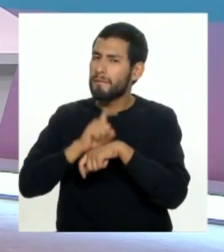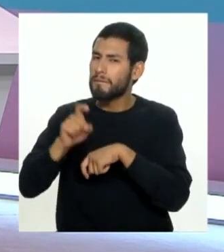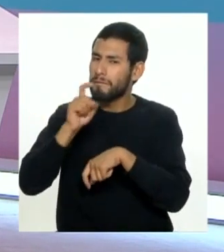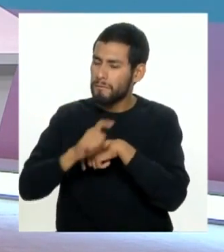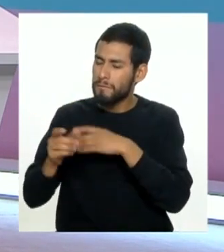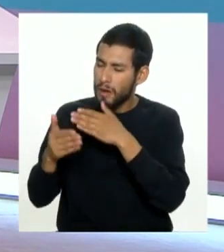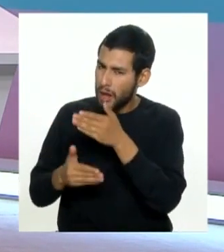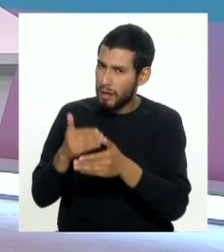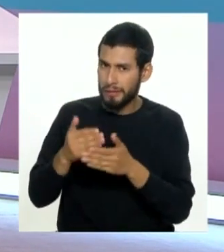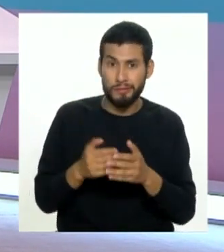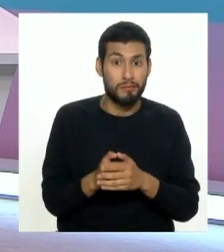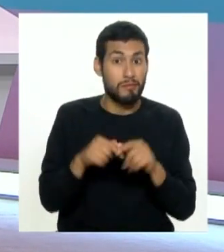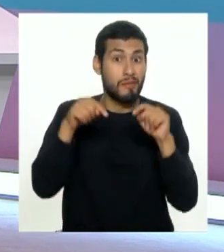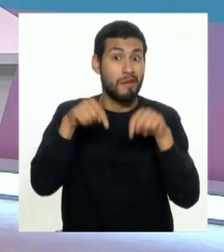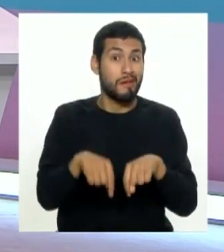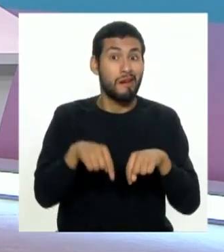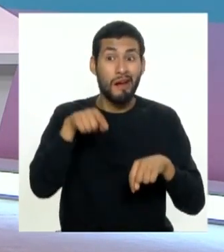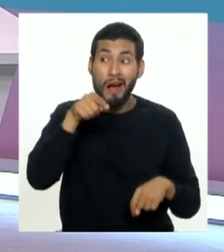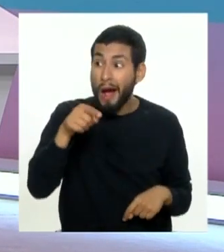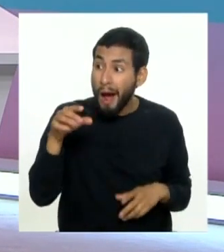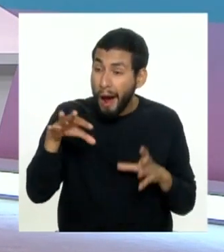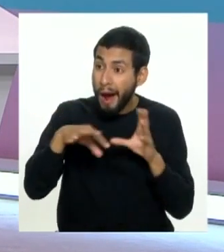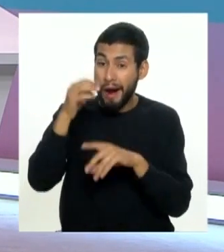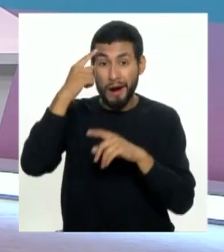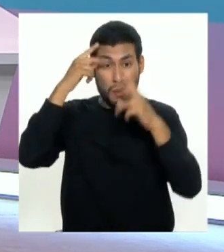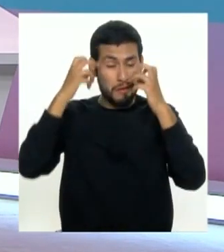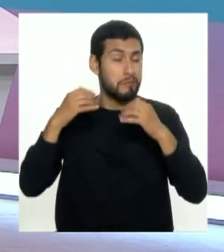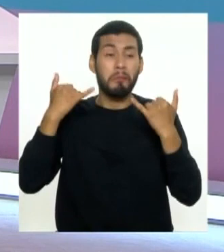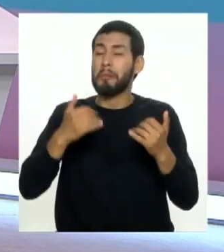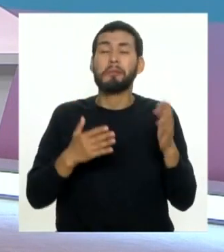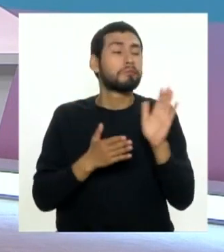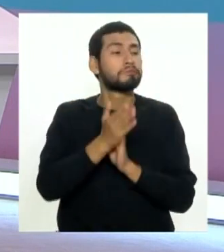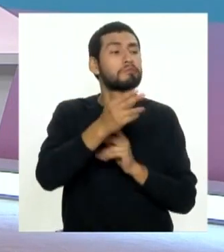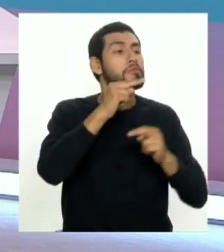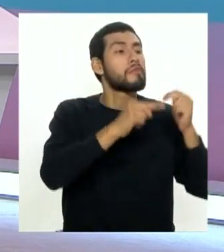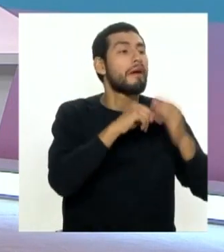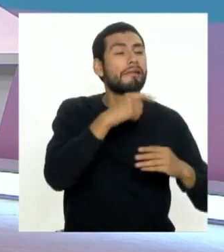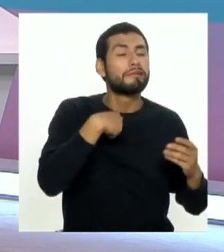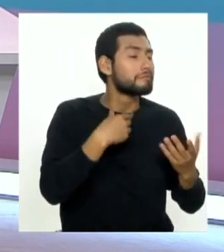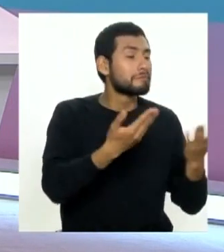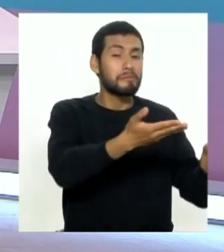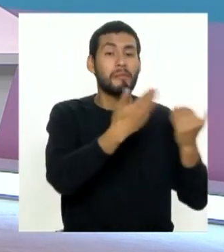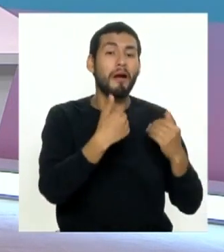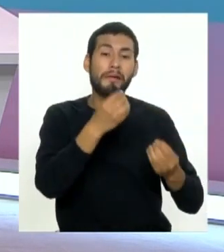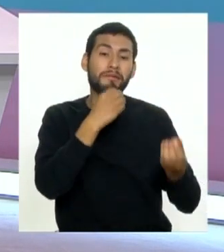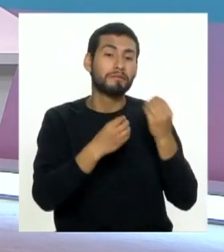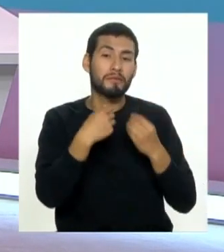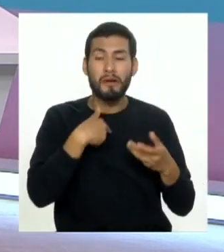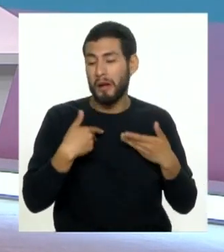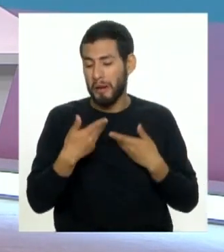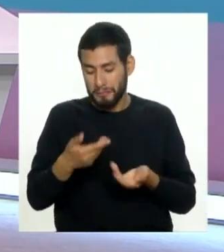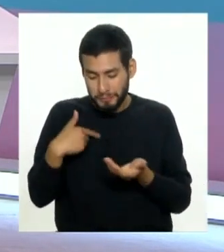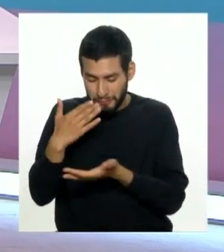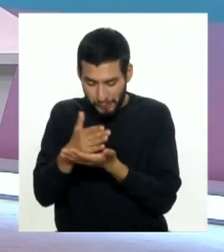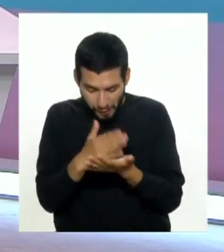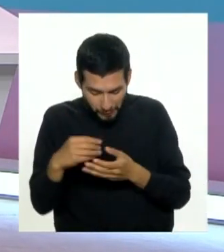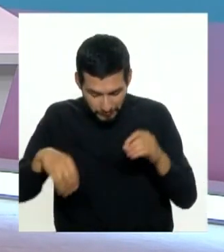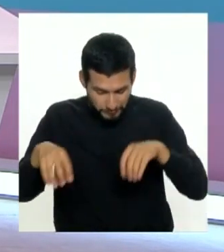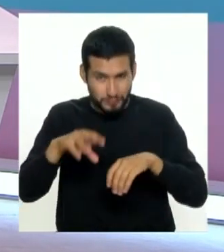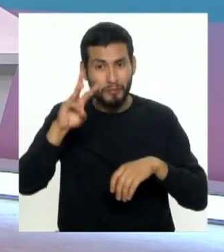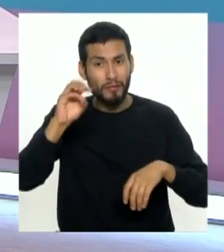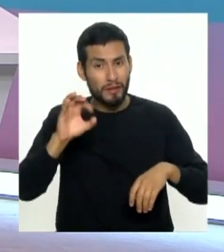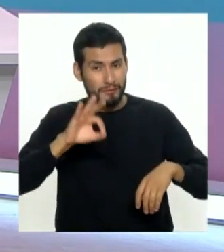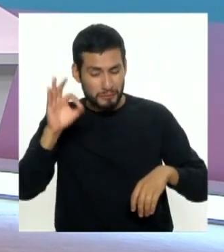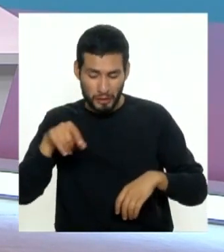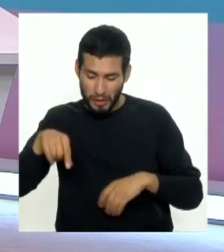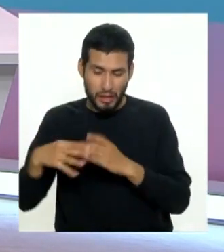decir? No es de que hoy tienes el diagnóstico y tú dices, ya, ok, voy a donde la nutricionista y Milagro me dijo, te quitas los alimentos, vas a comer